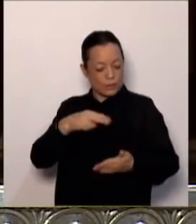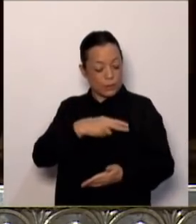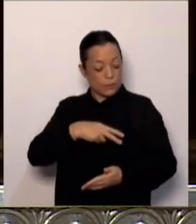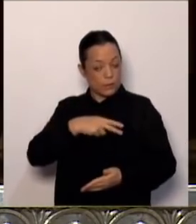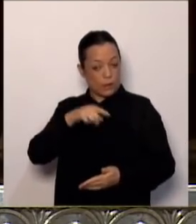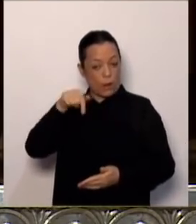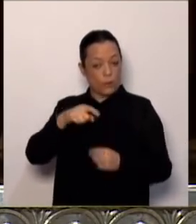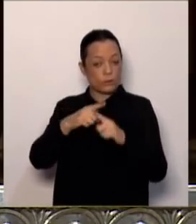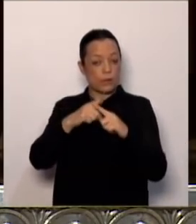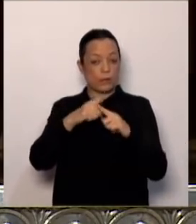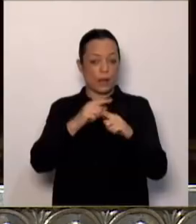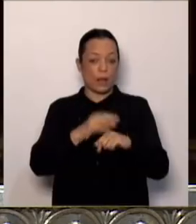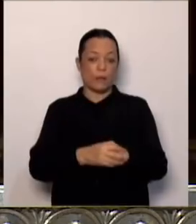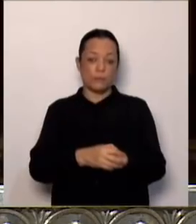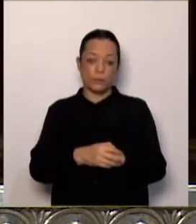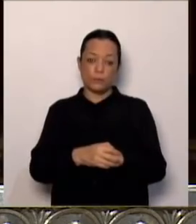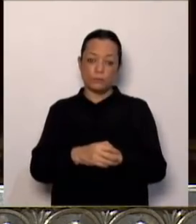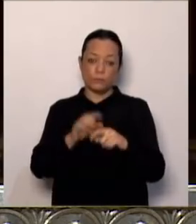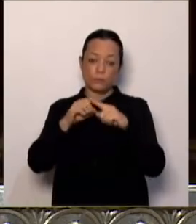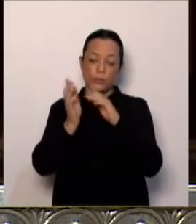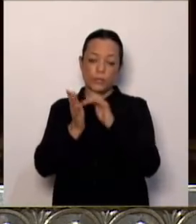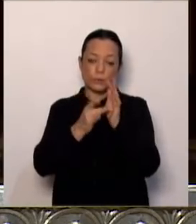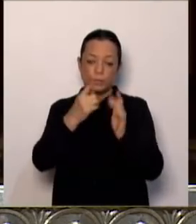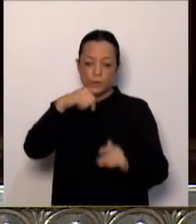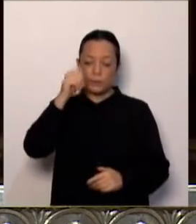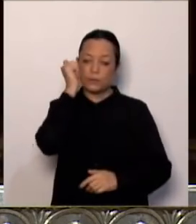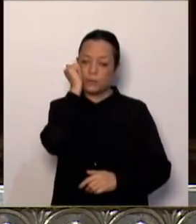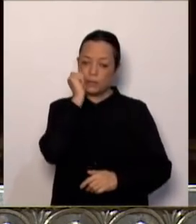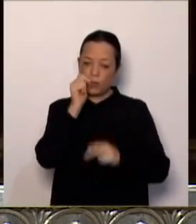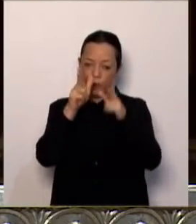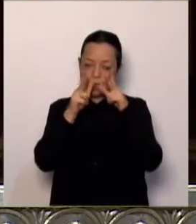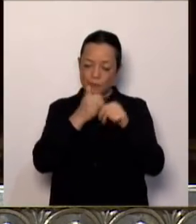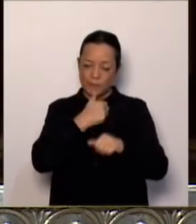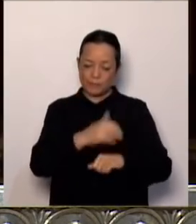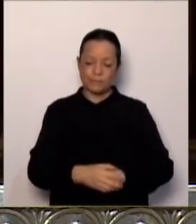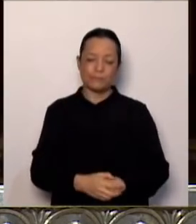ahora celebramos. Por Jesucristo nuestro Señor.